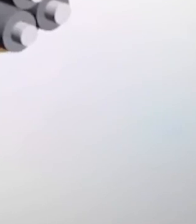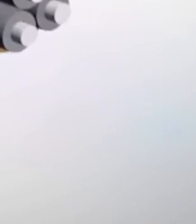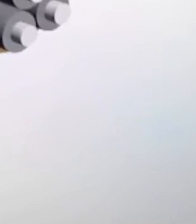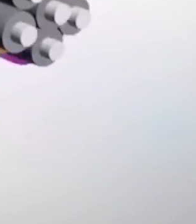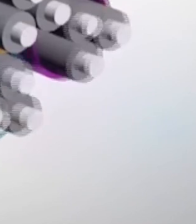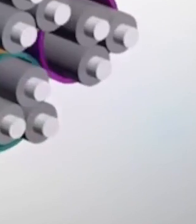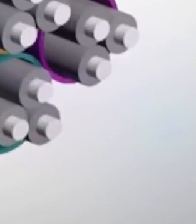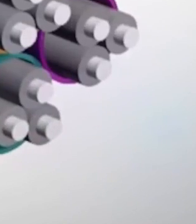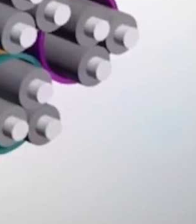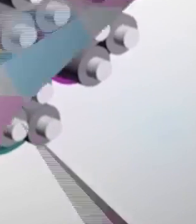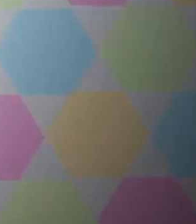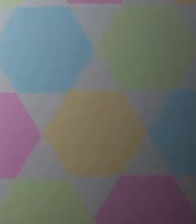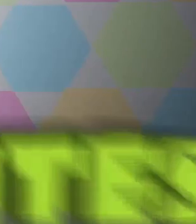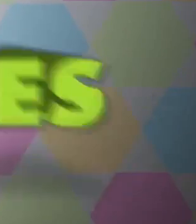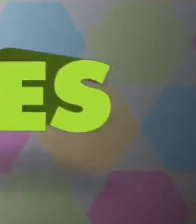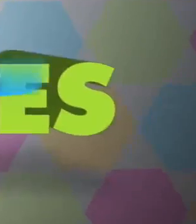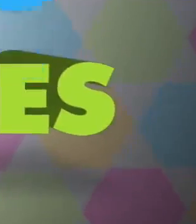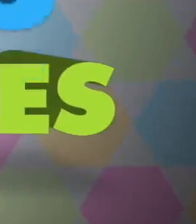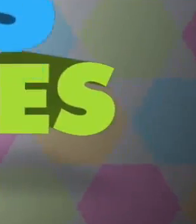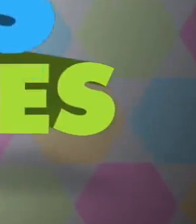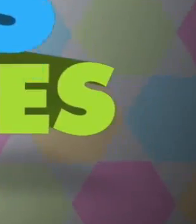milímetro aproximadamente.